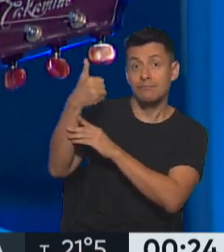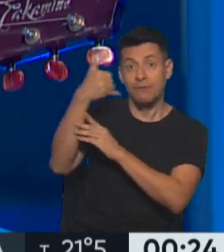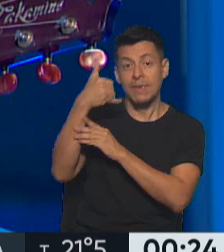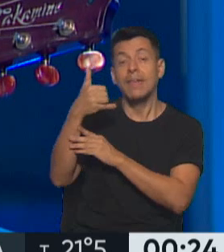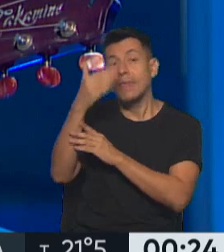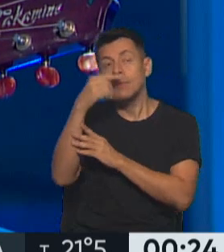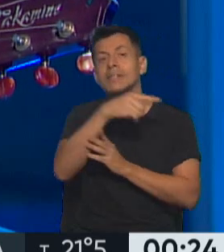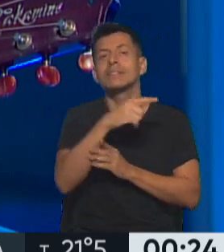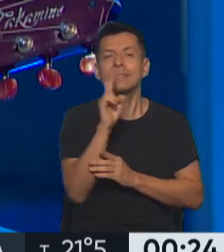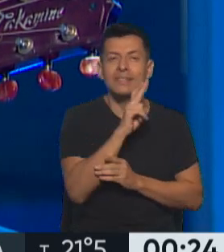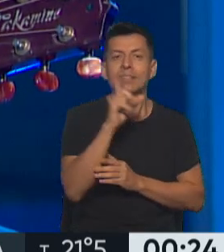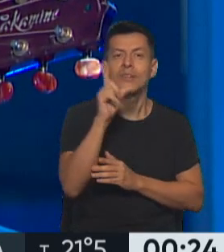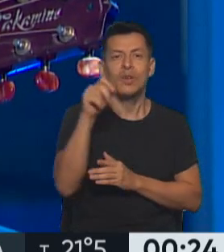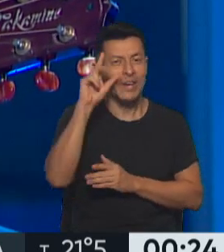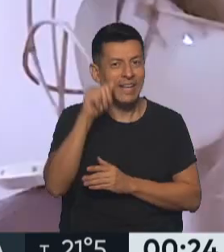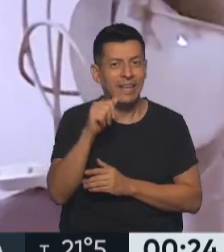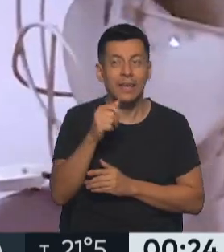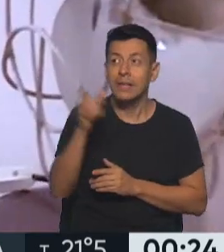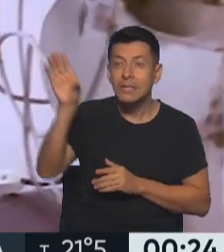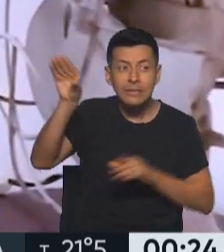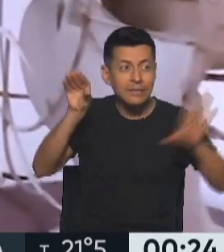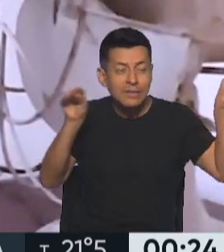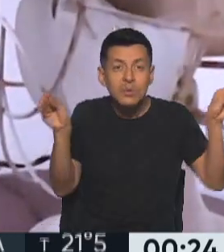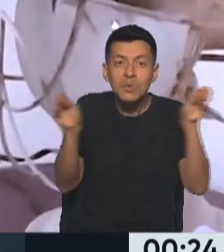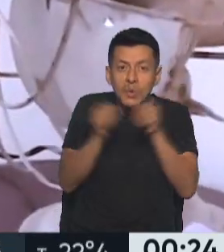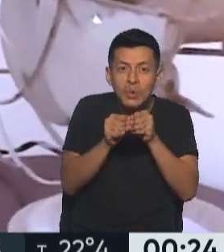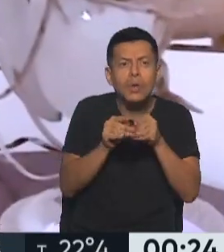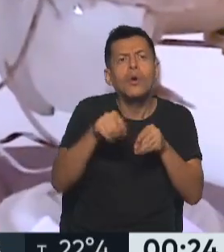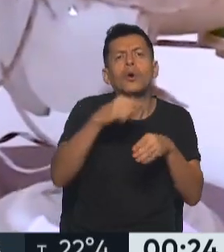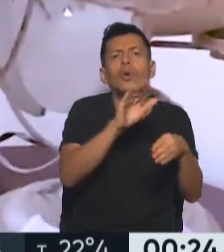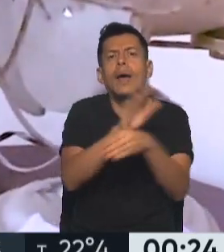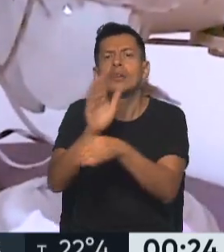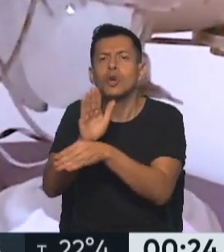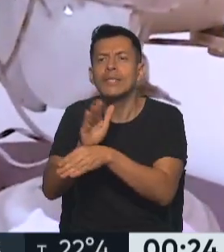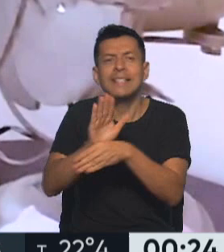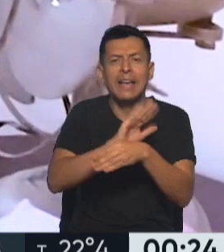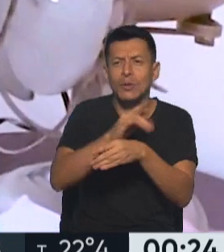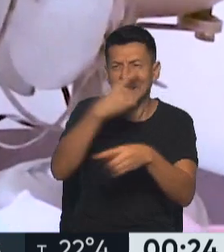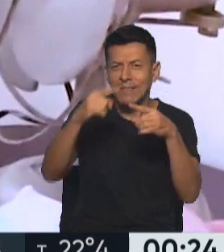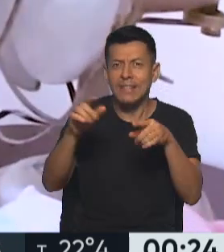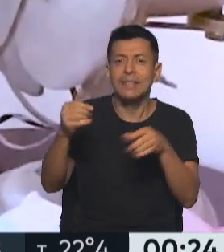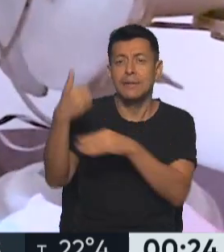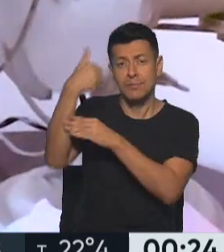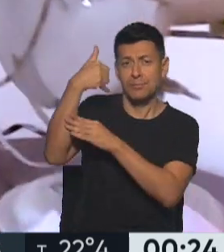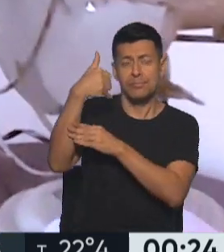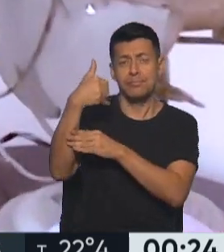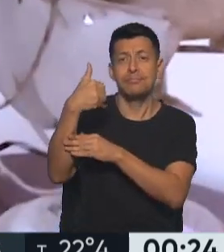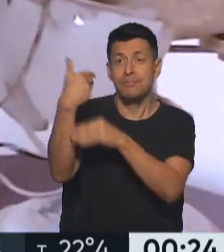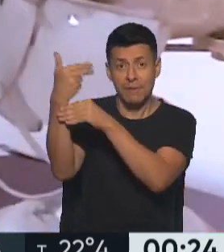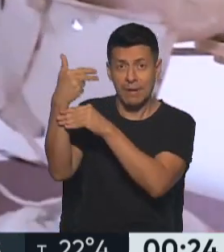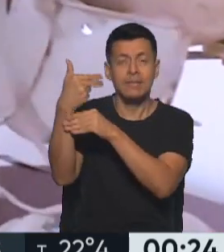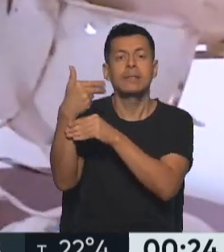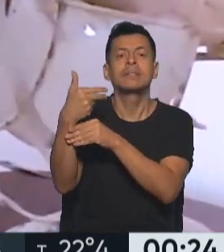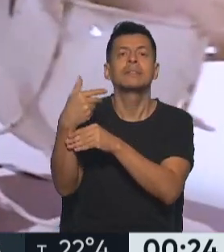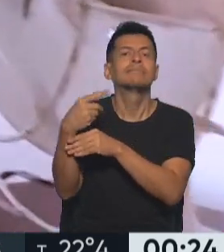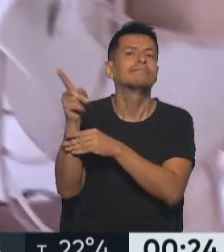idea originalmente era hacer mezclarlos. Era mezclar y hacerlo con varios actores, todo el mundo autorrealizándose. Pero sucedió que